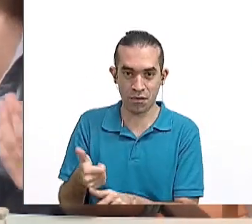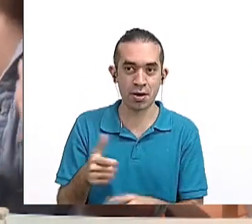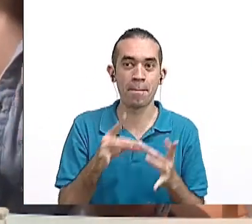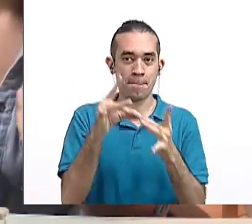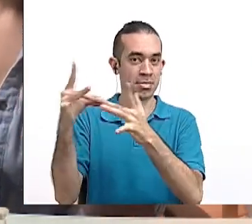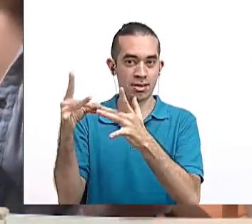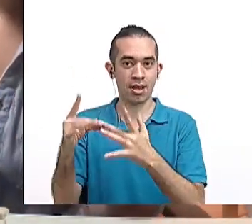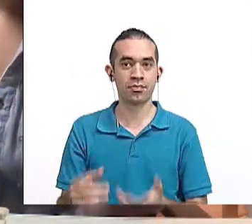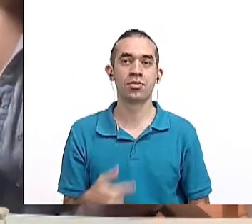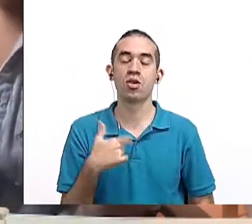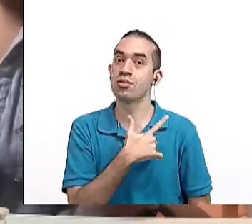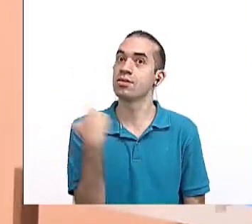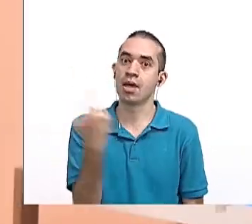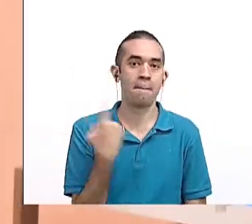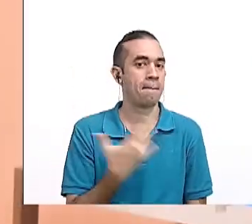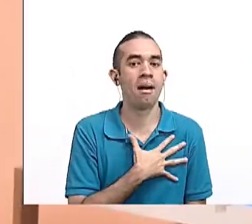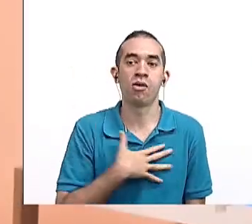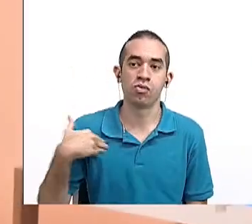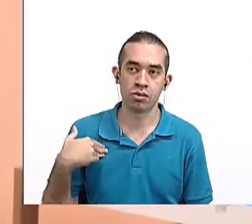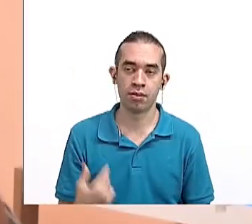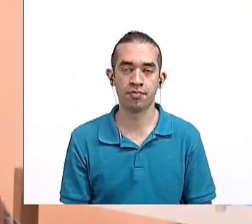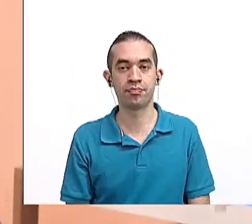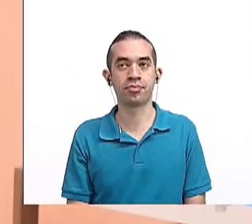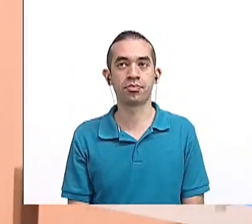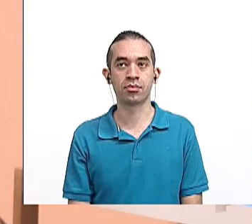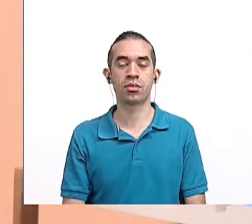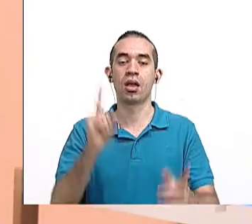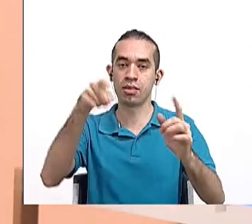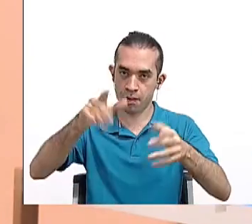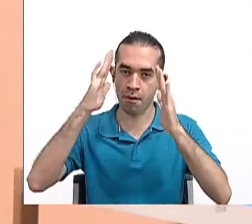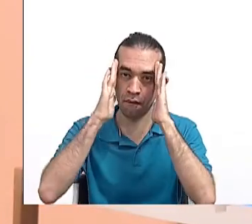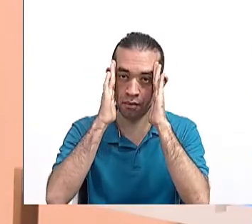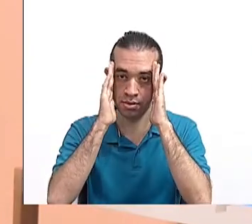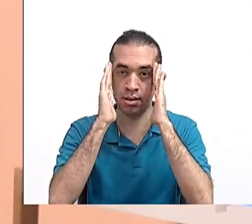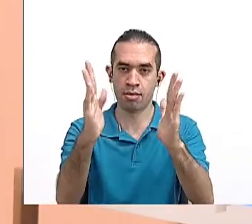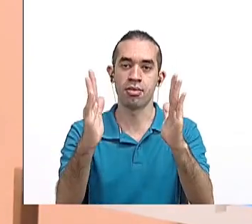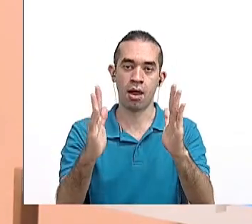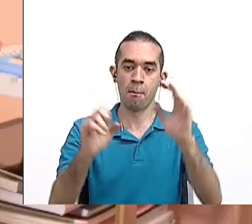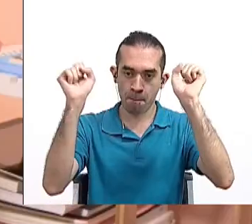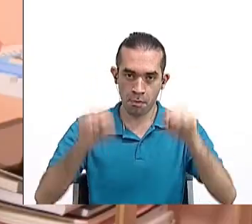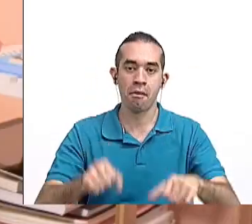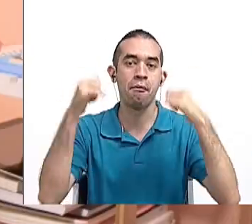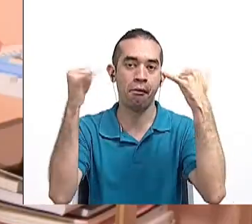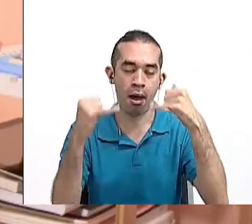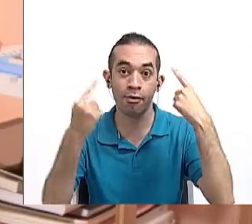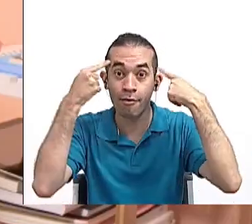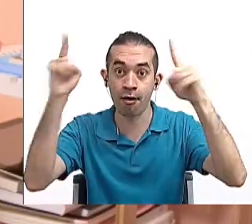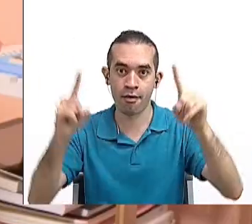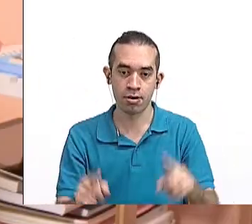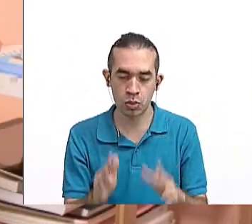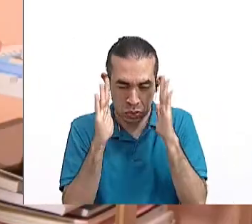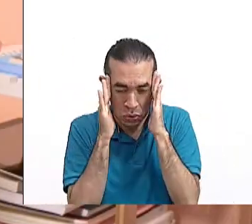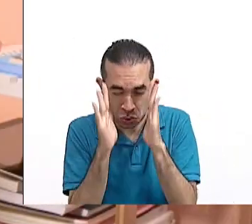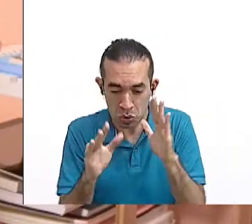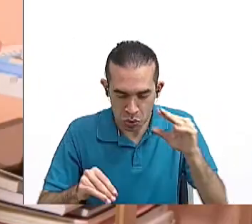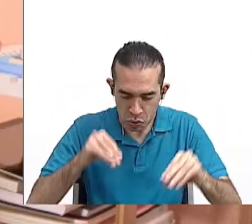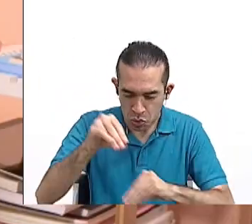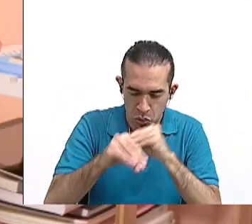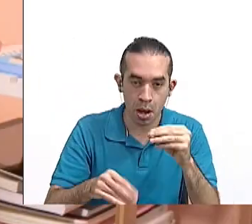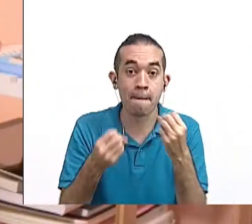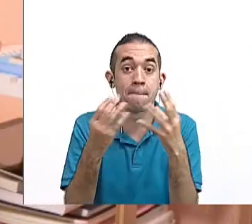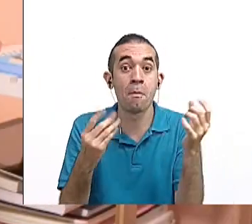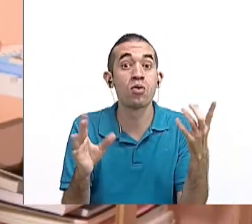siempre me ha gustado este juego claro hay que estar demasiado concentrada para poder jugarlo y además tiene muchas combinaciones